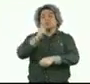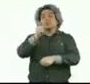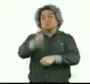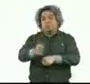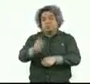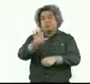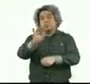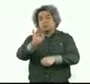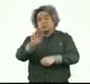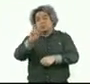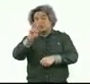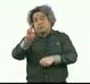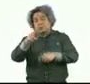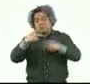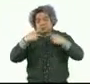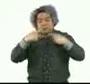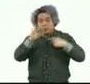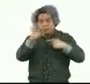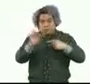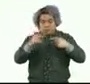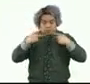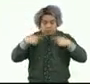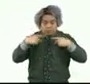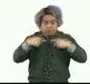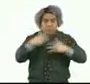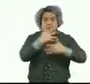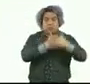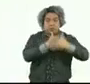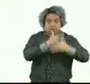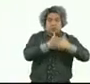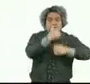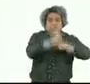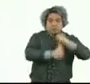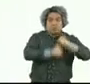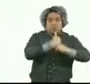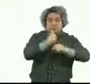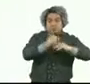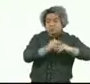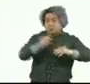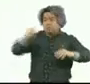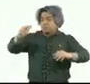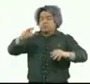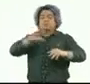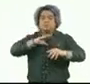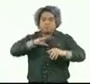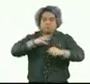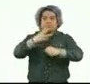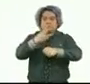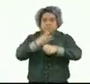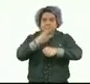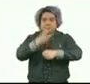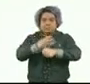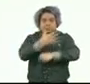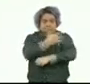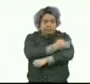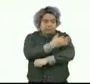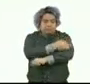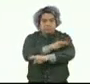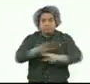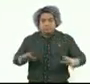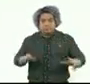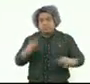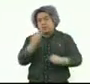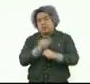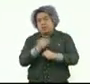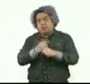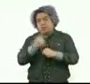todas las personas de 15 años y más, no solo adultos, sino de 15 años y más, ya cuentan con el refuerzo aquí en la Ciudad de México. Siguiente. Aquí no me voy a